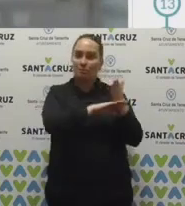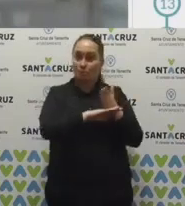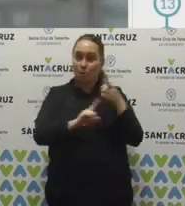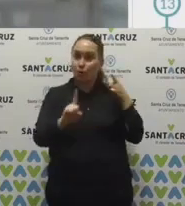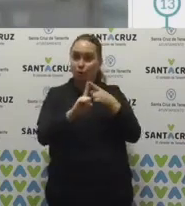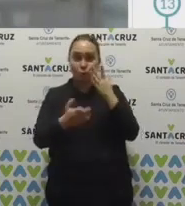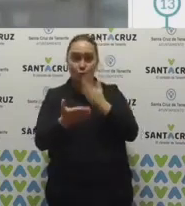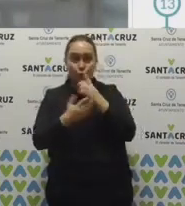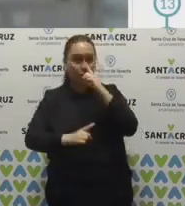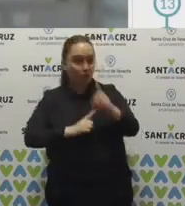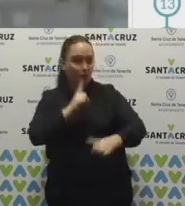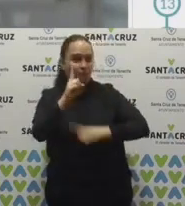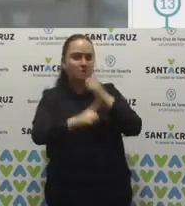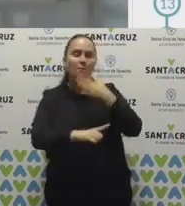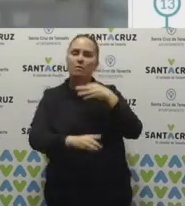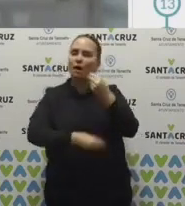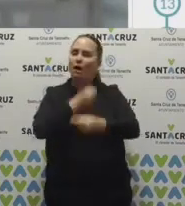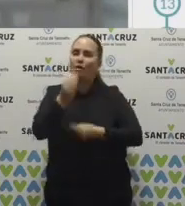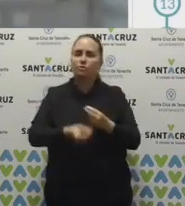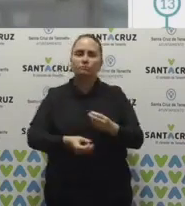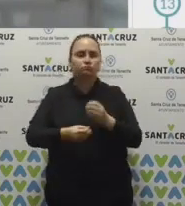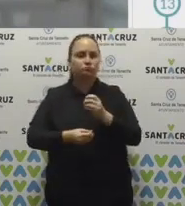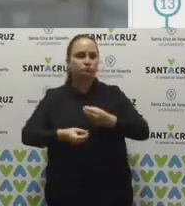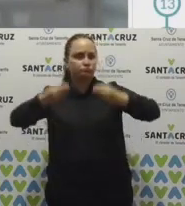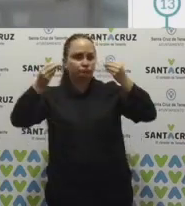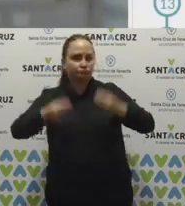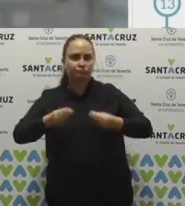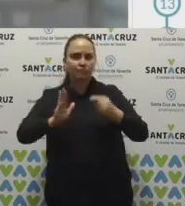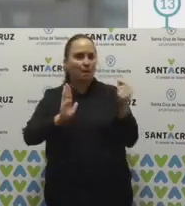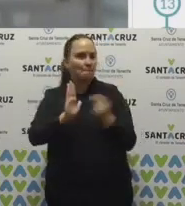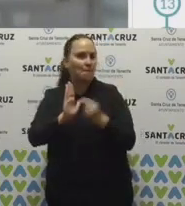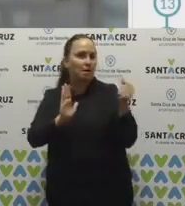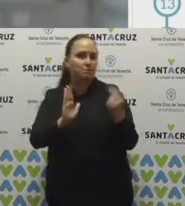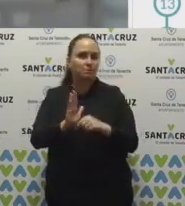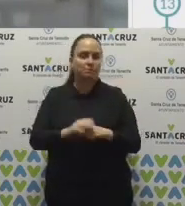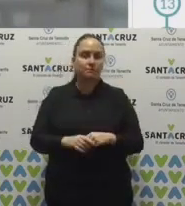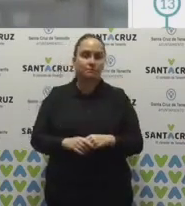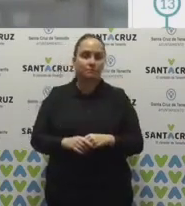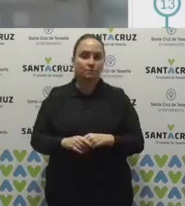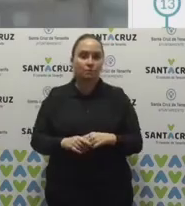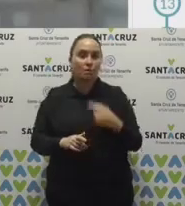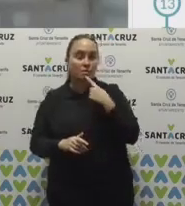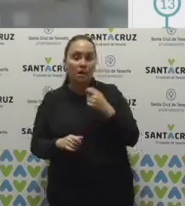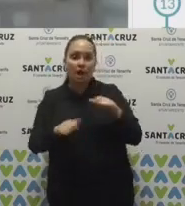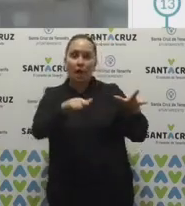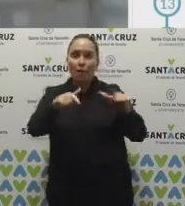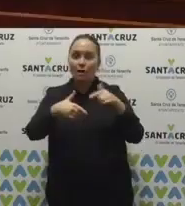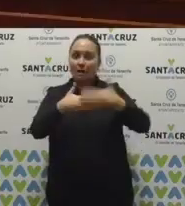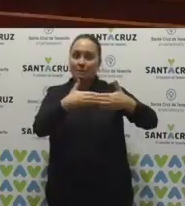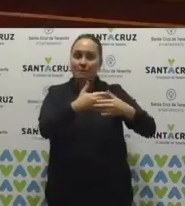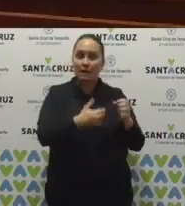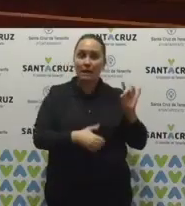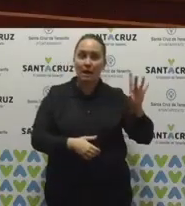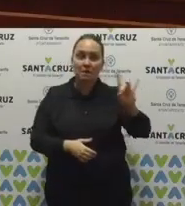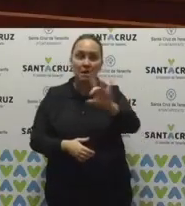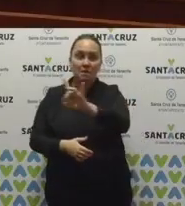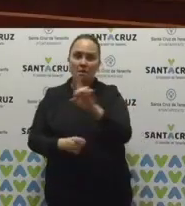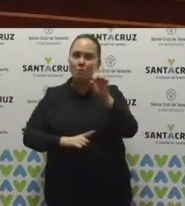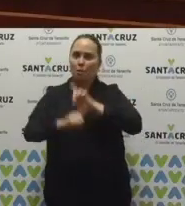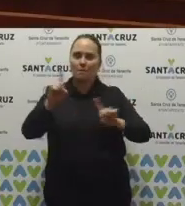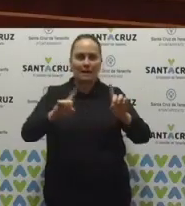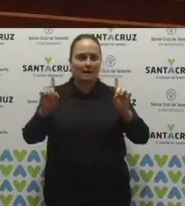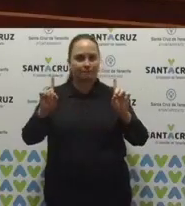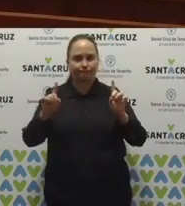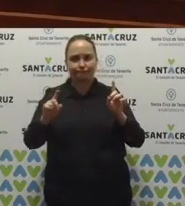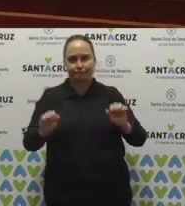de manera inmediata y efectiva sin que la limitación de 15 alumnos por aula se ponga suponga un problema